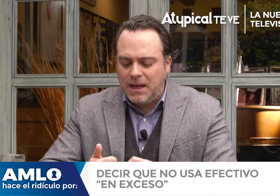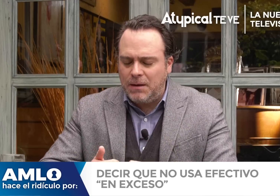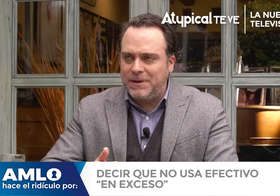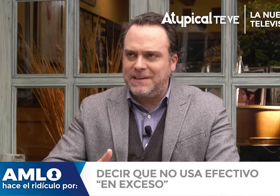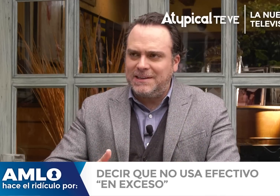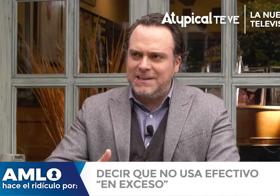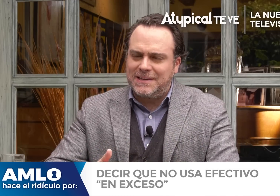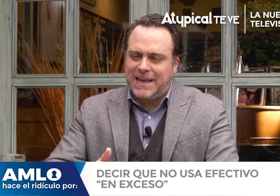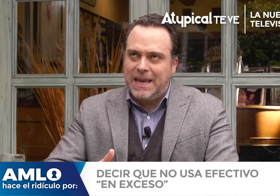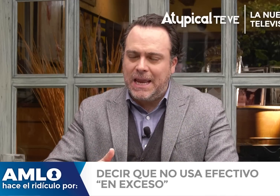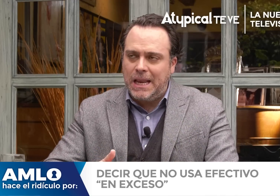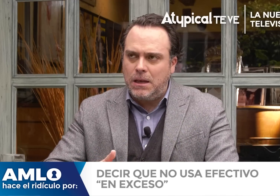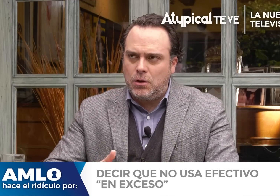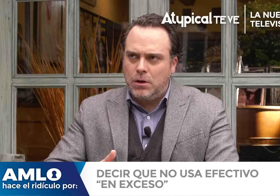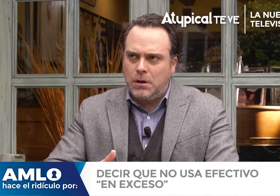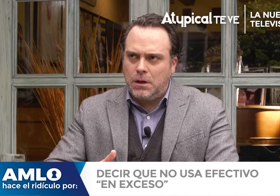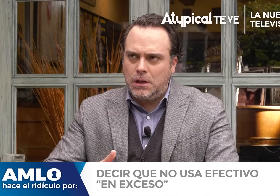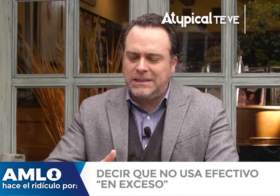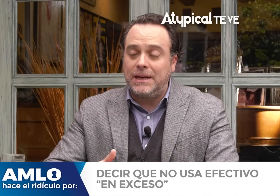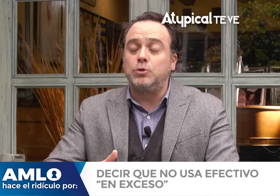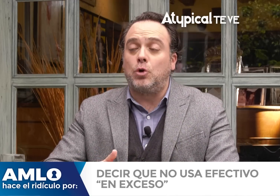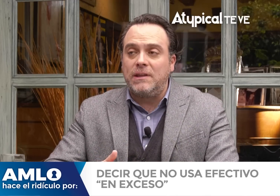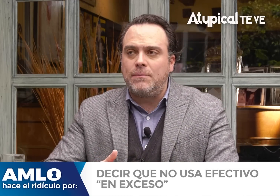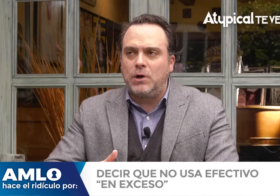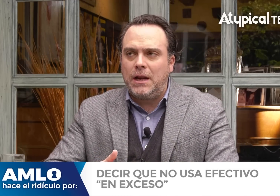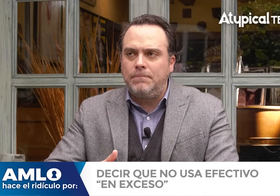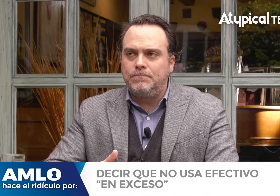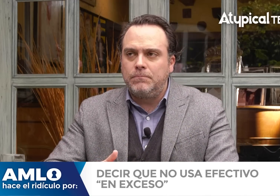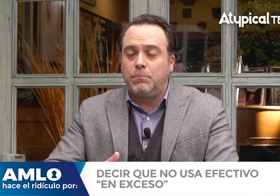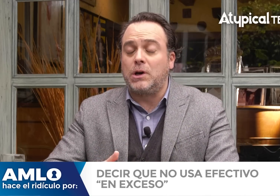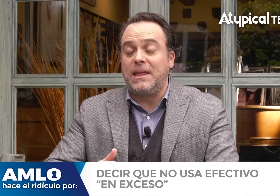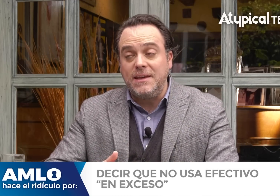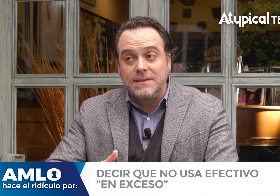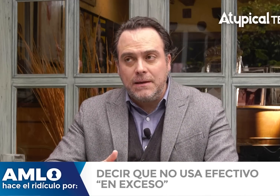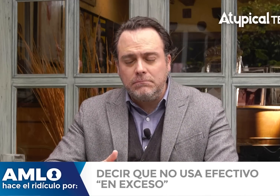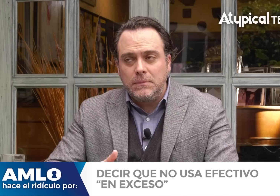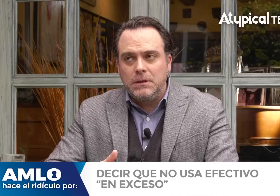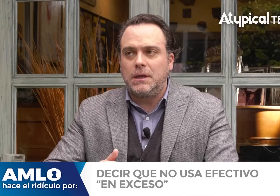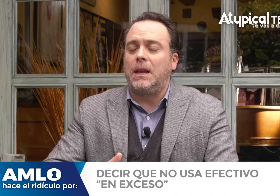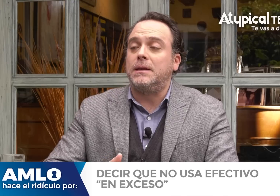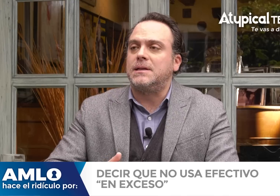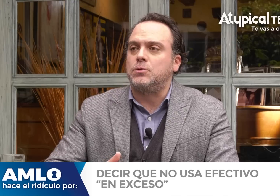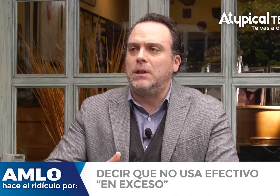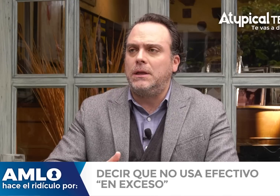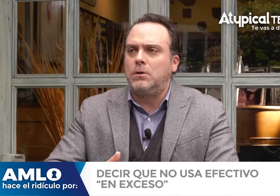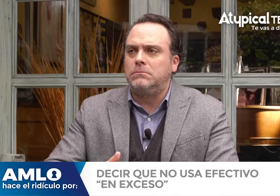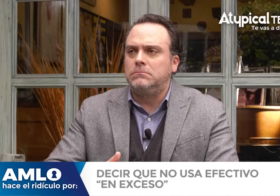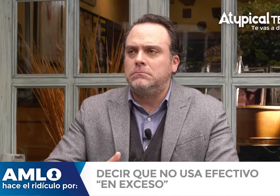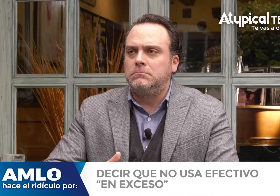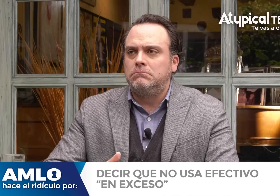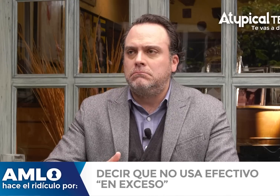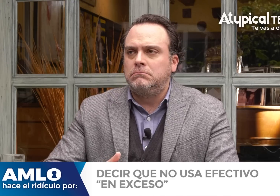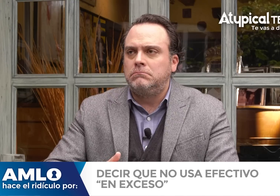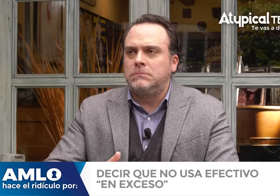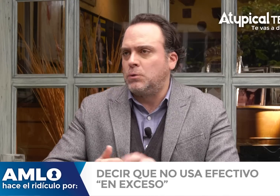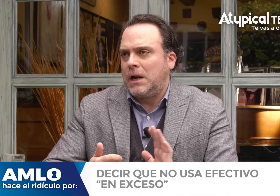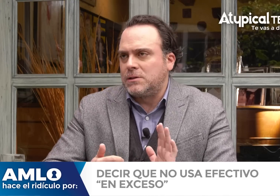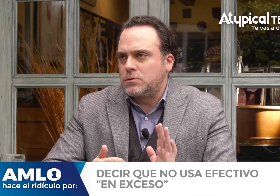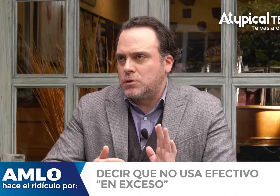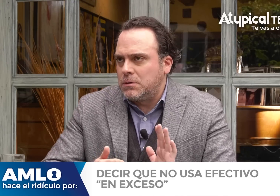la primera el presidente dice que él tiene autoridad moral porque dice que él rechazó el dinero